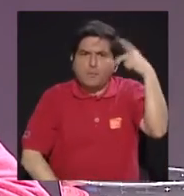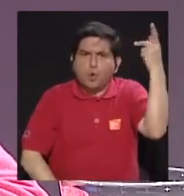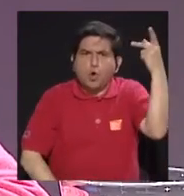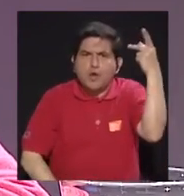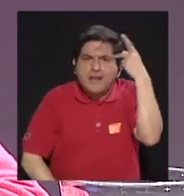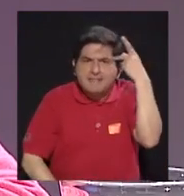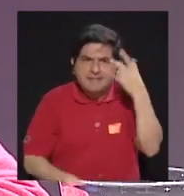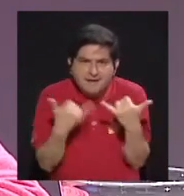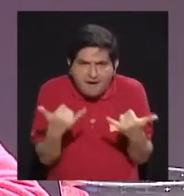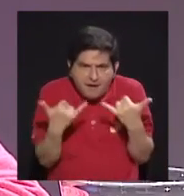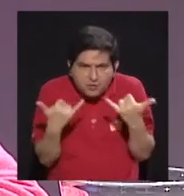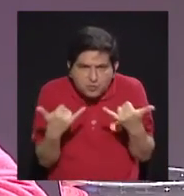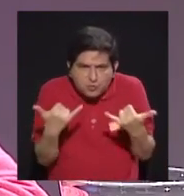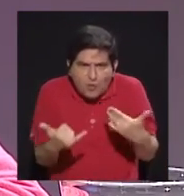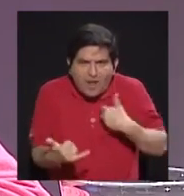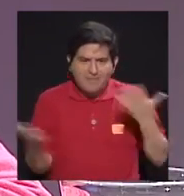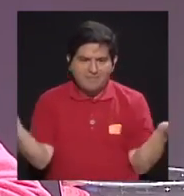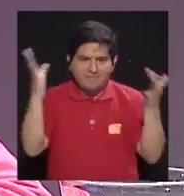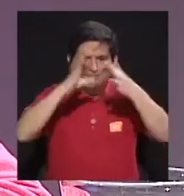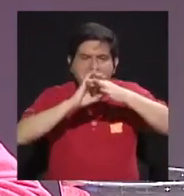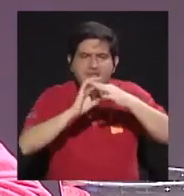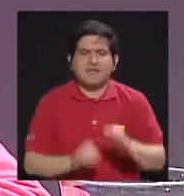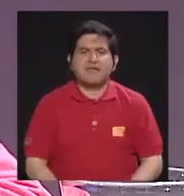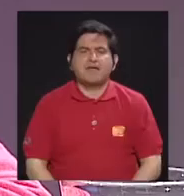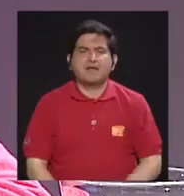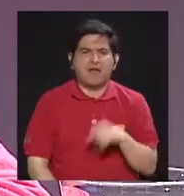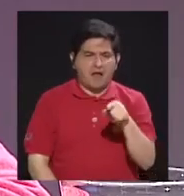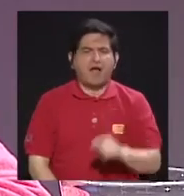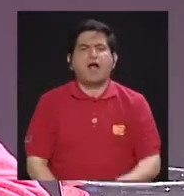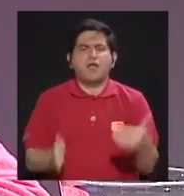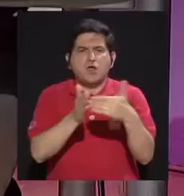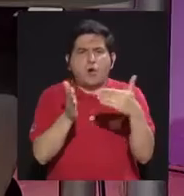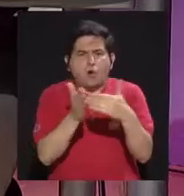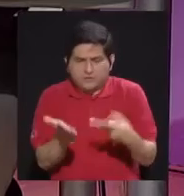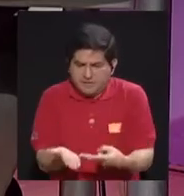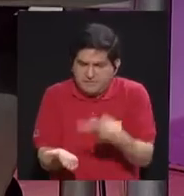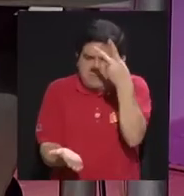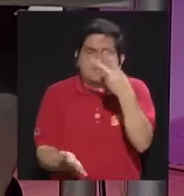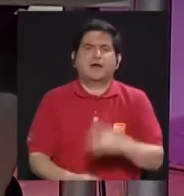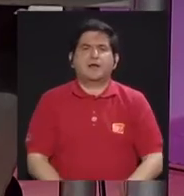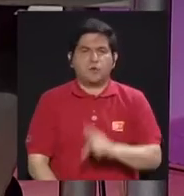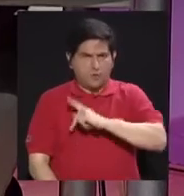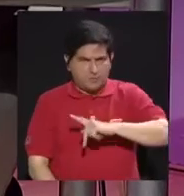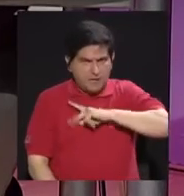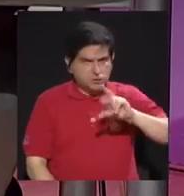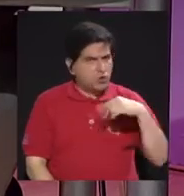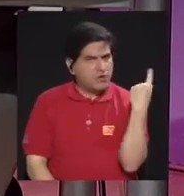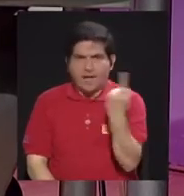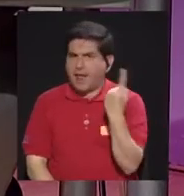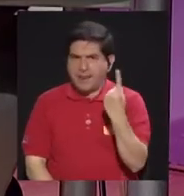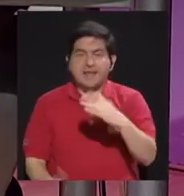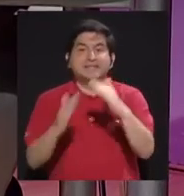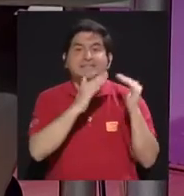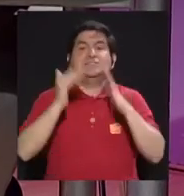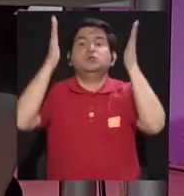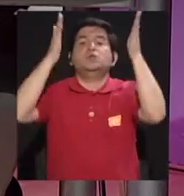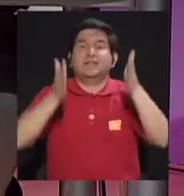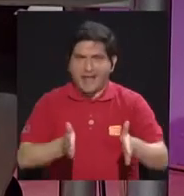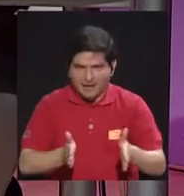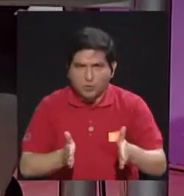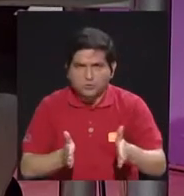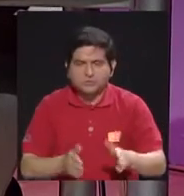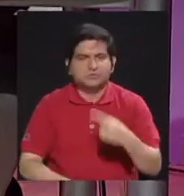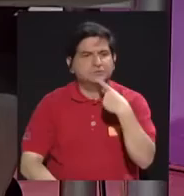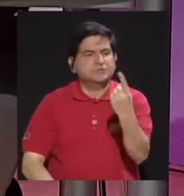política de este momento tiene que ver con una reivindicación, no personal, sino una reivindicación ciudadana.